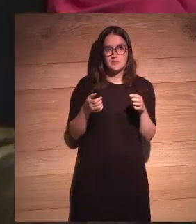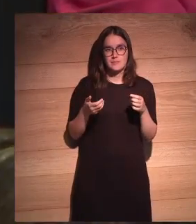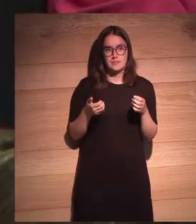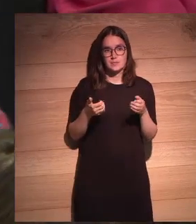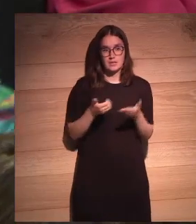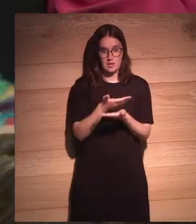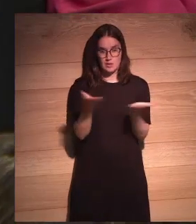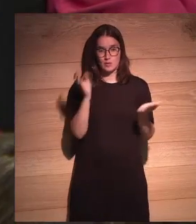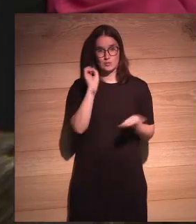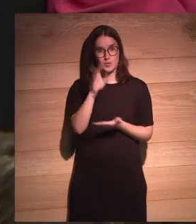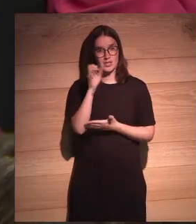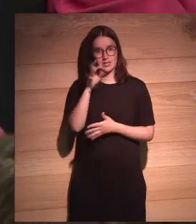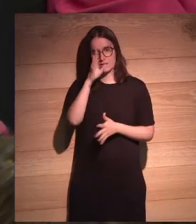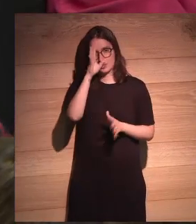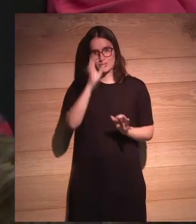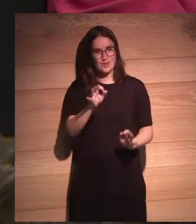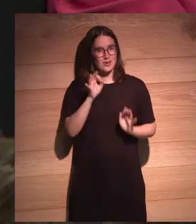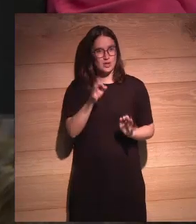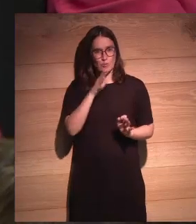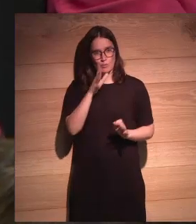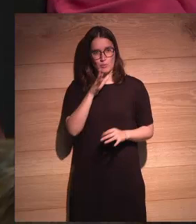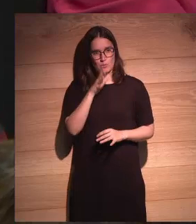los ponentes por sus